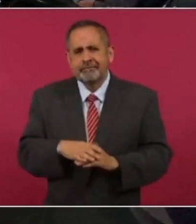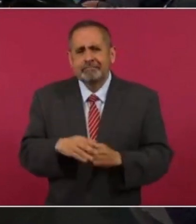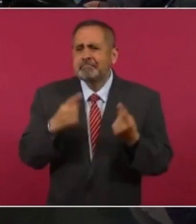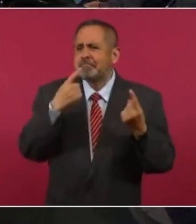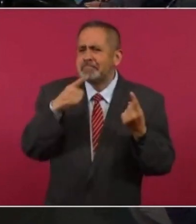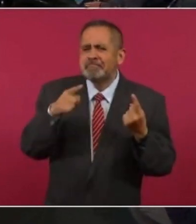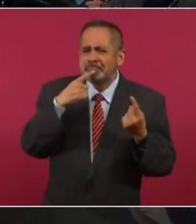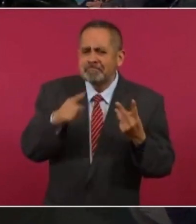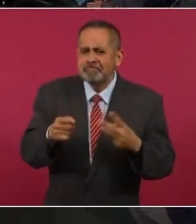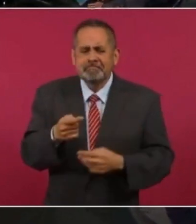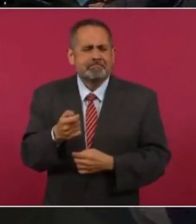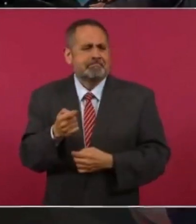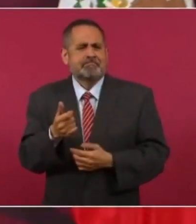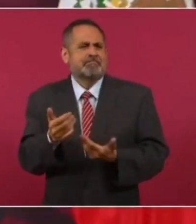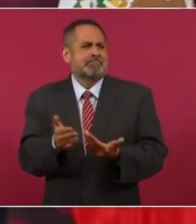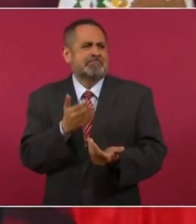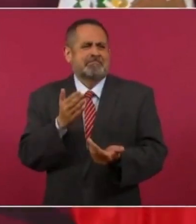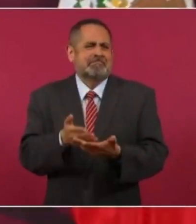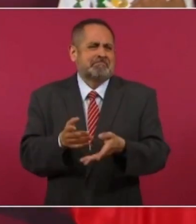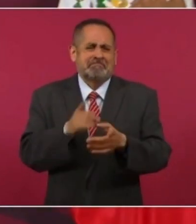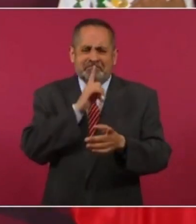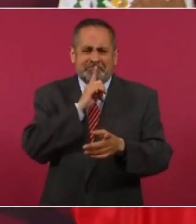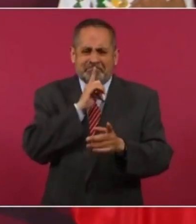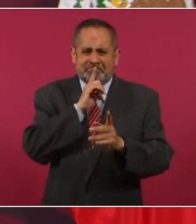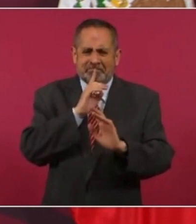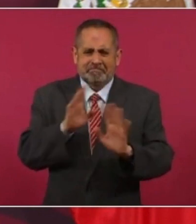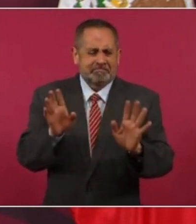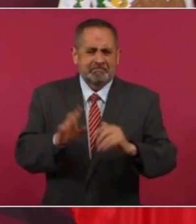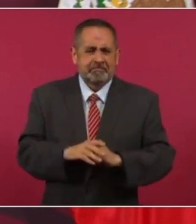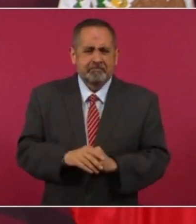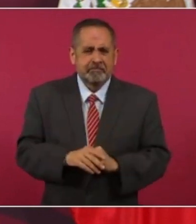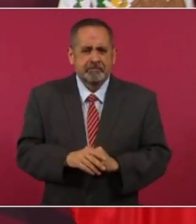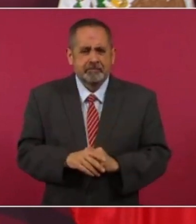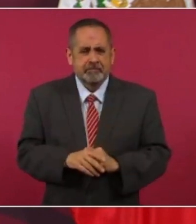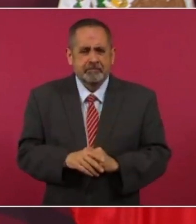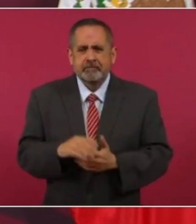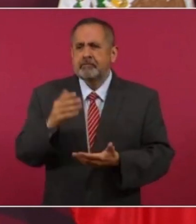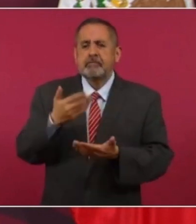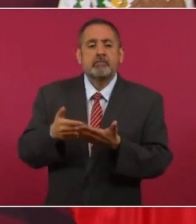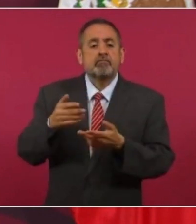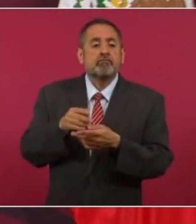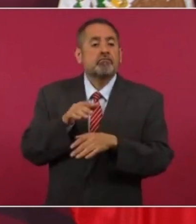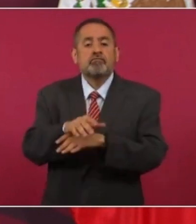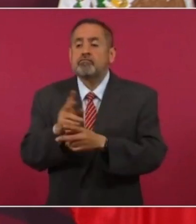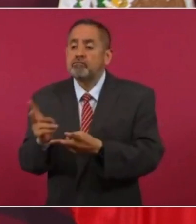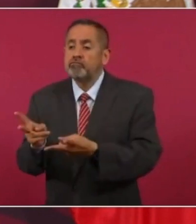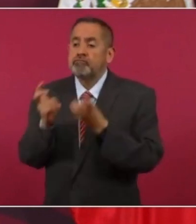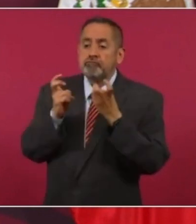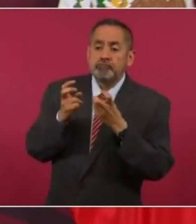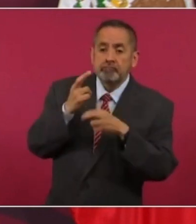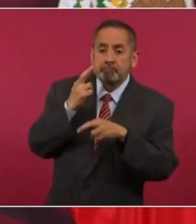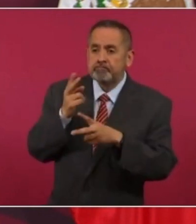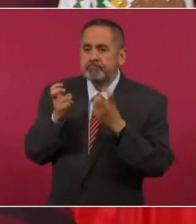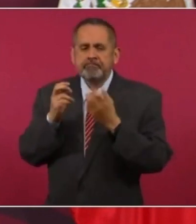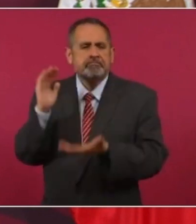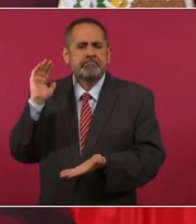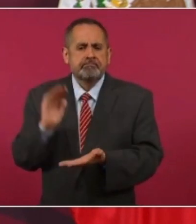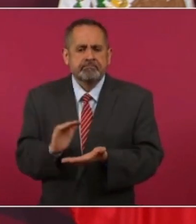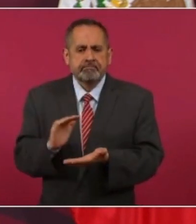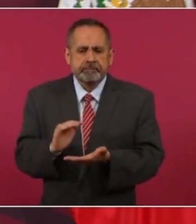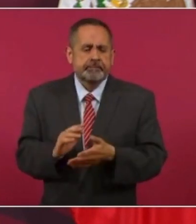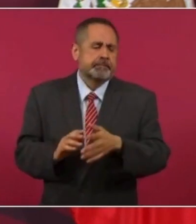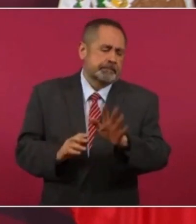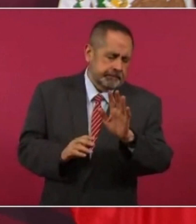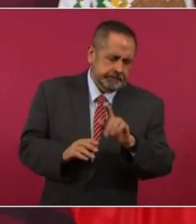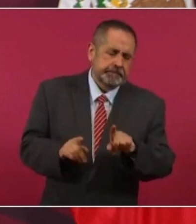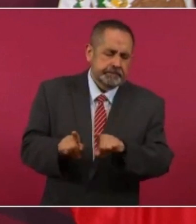quejas, ahora se reducen los robos en el aeropuerto,